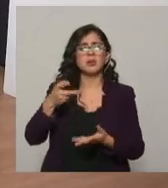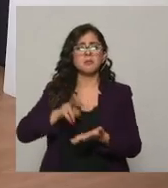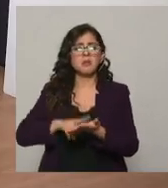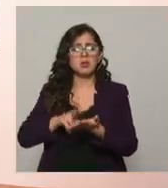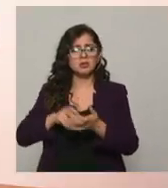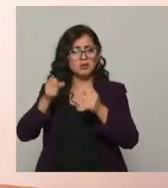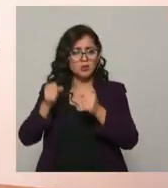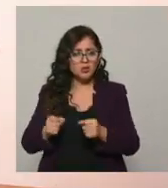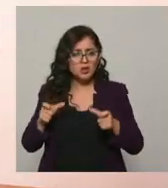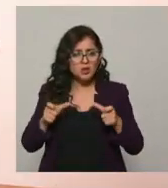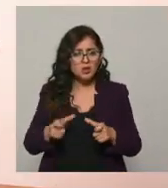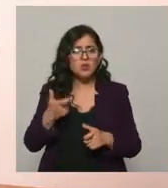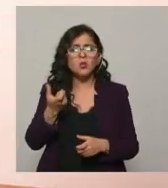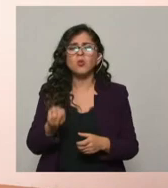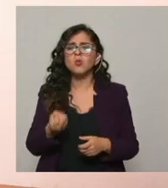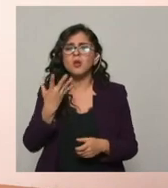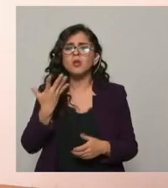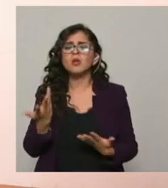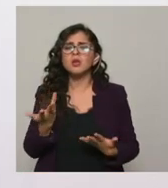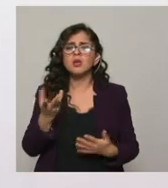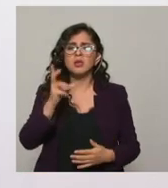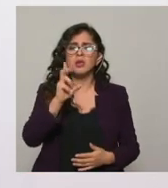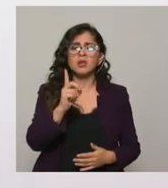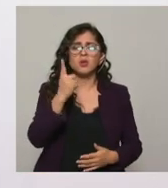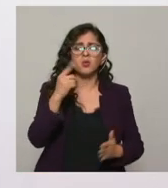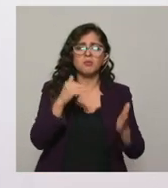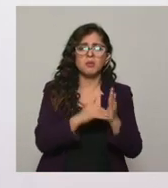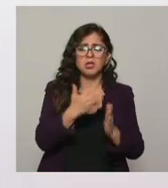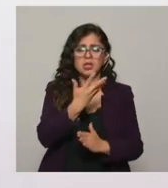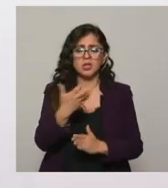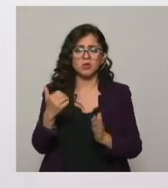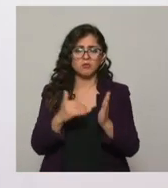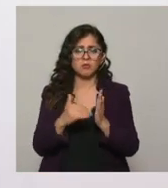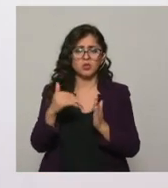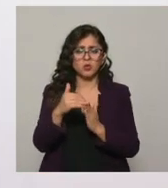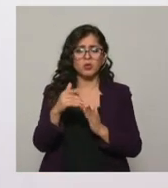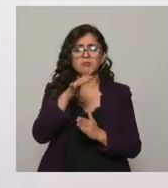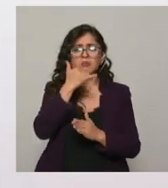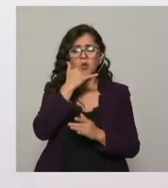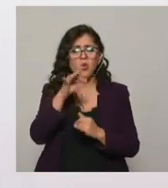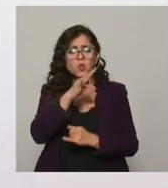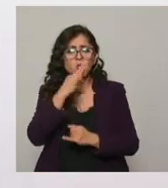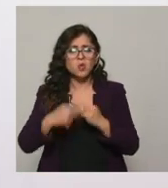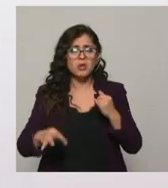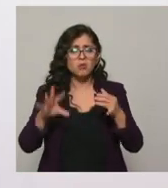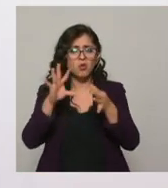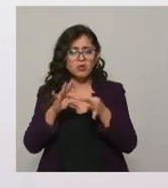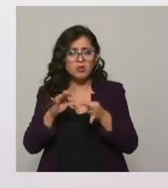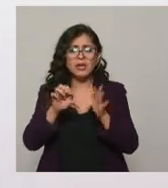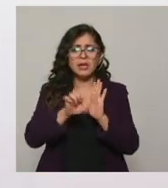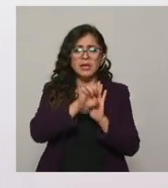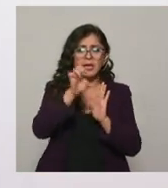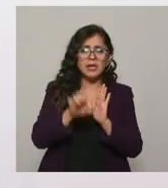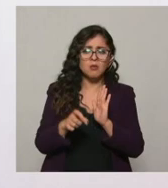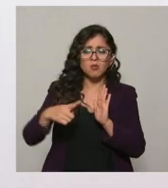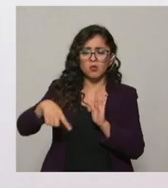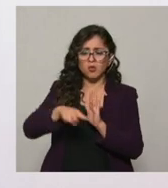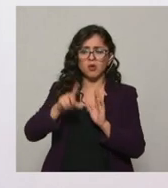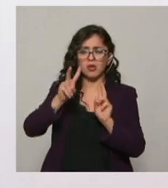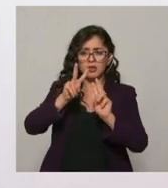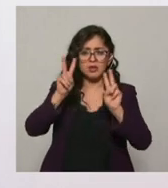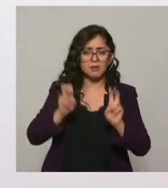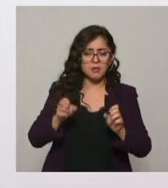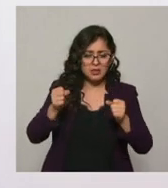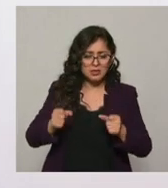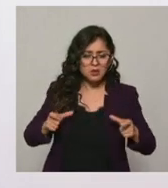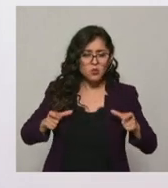cuentas la cifra correcta es 31.500 millones. Y un último comentario, ¿sí? Si lo comparamos con la estrategia de seguridad en